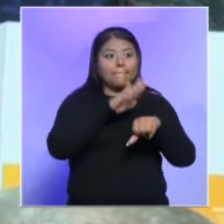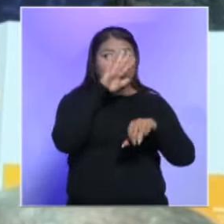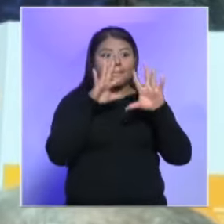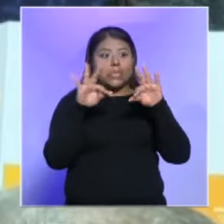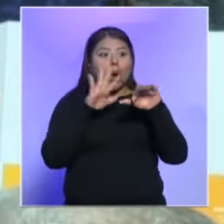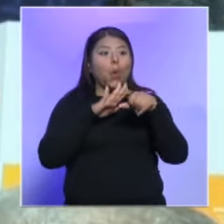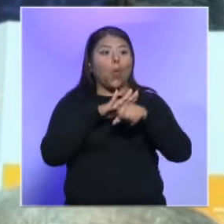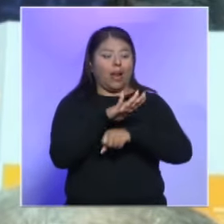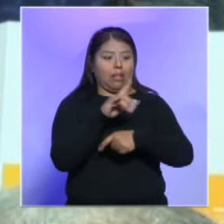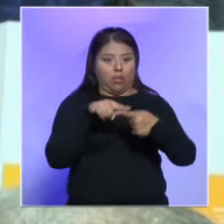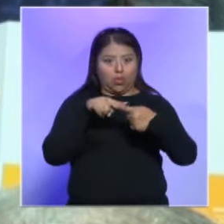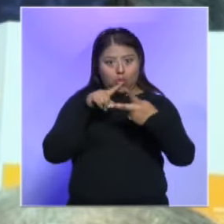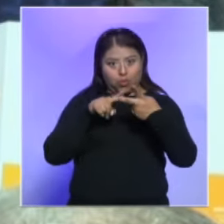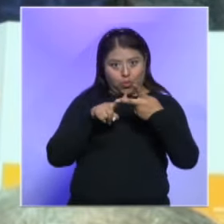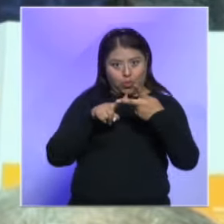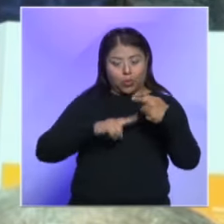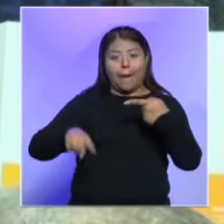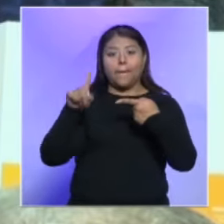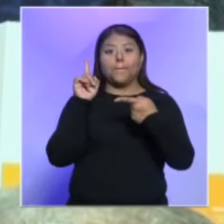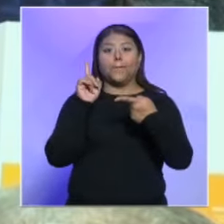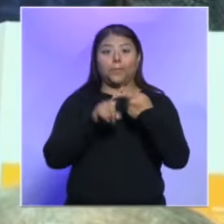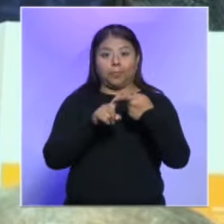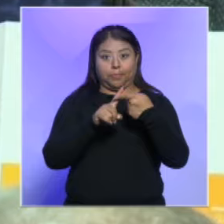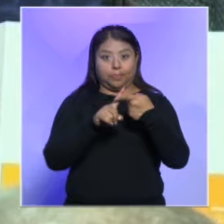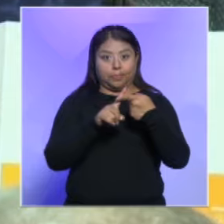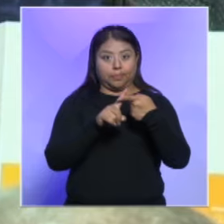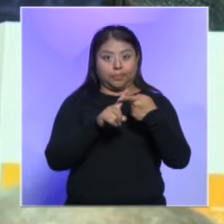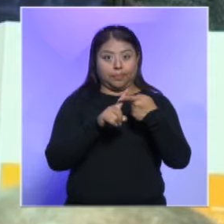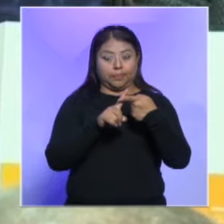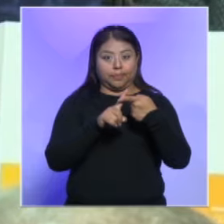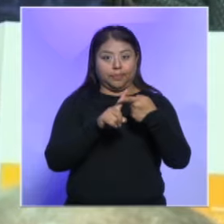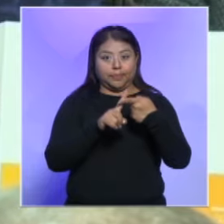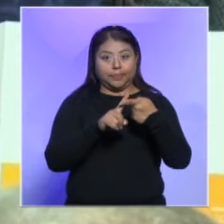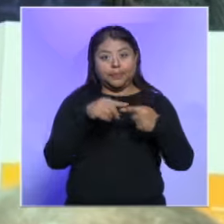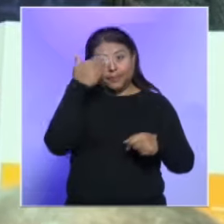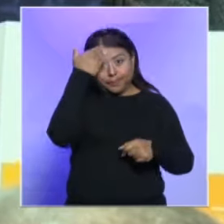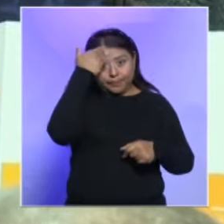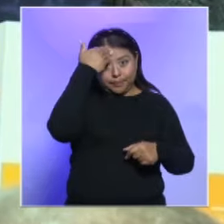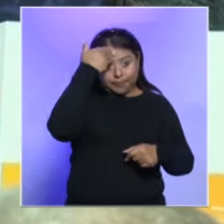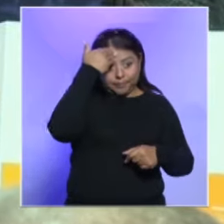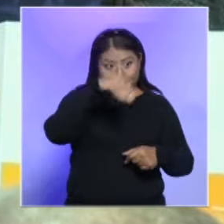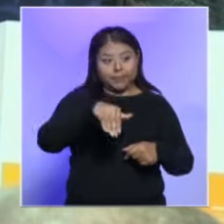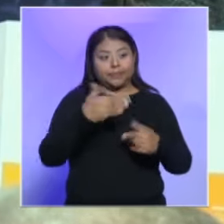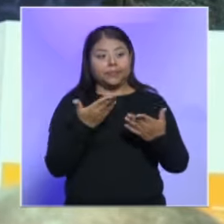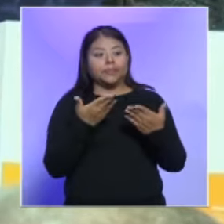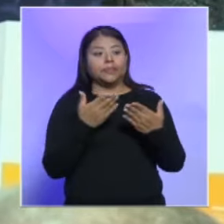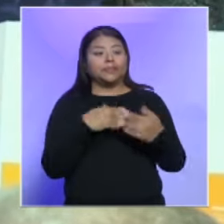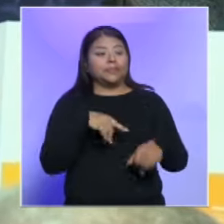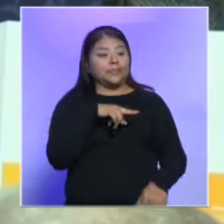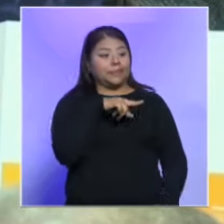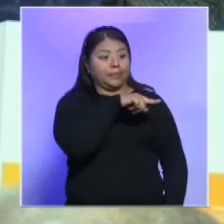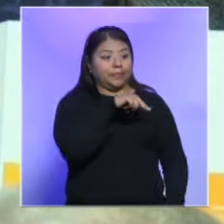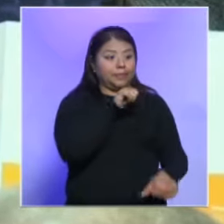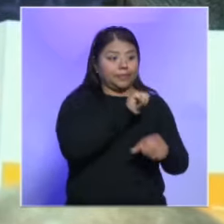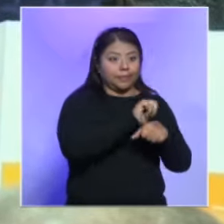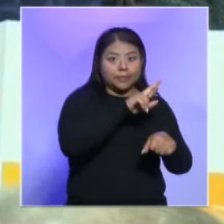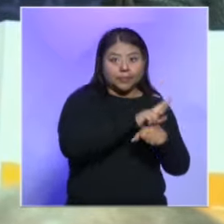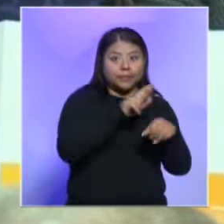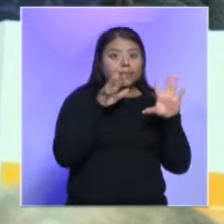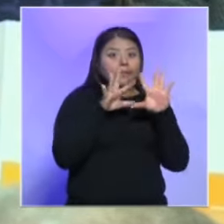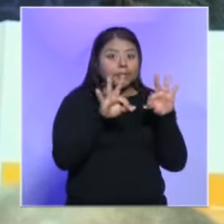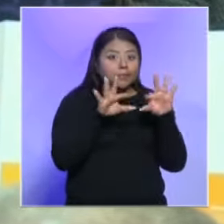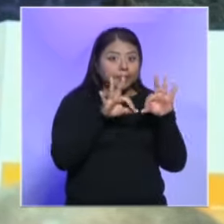esto acabar. El primero, relacionado al menor plazo de obtención que Enrique juega para la creación de